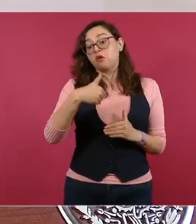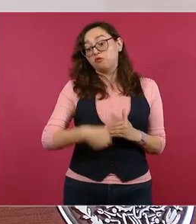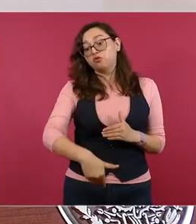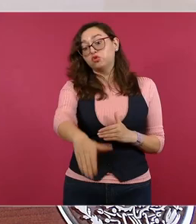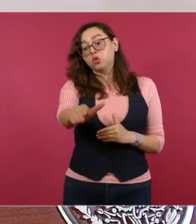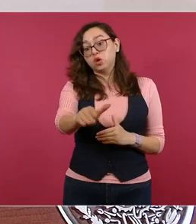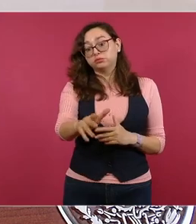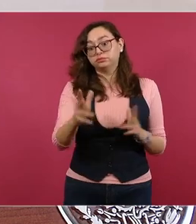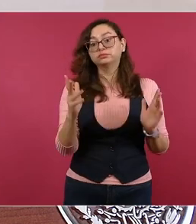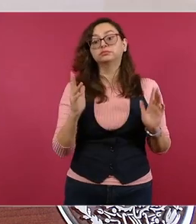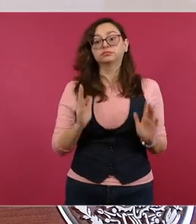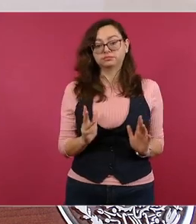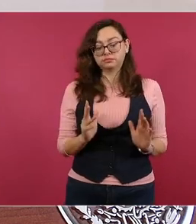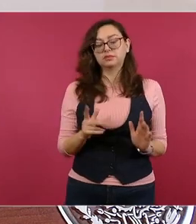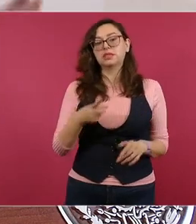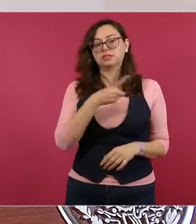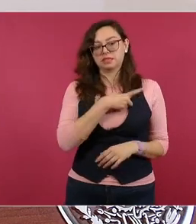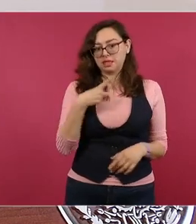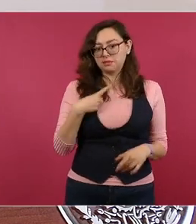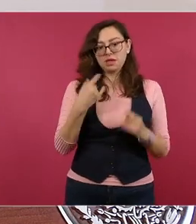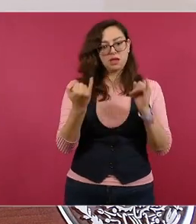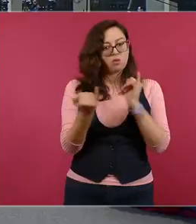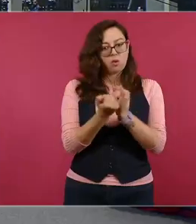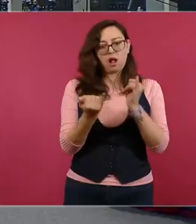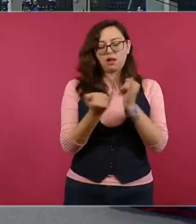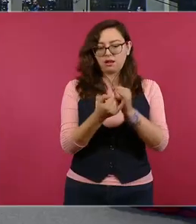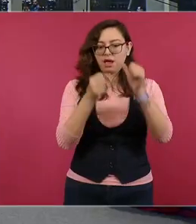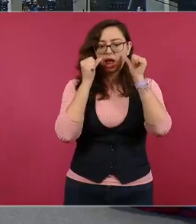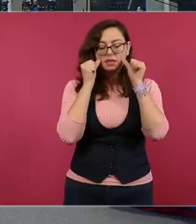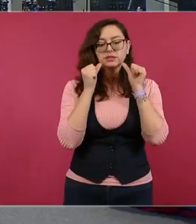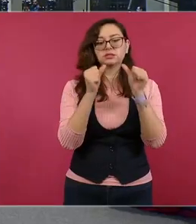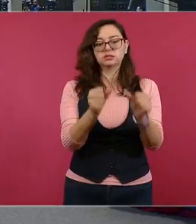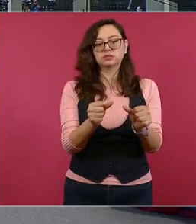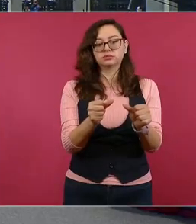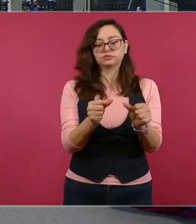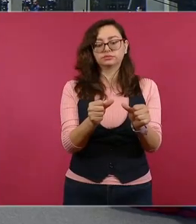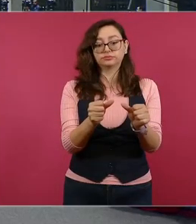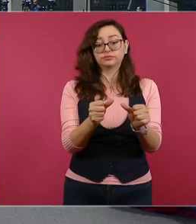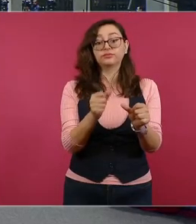atenderse Y también procurar